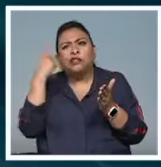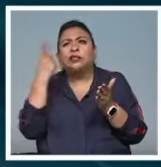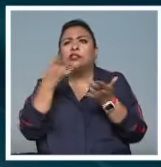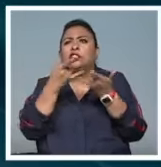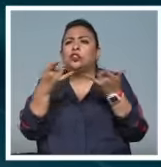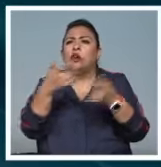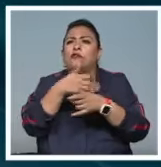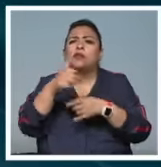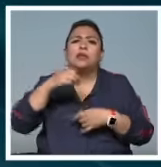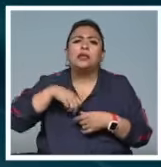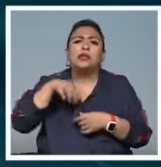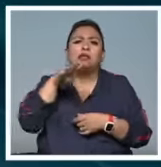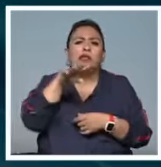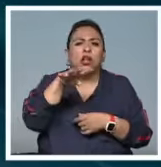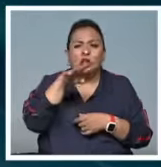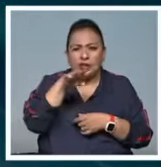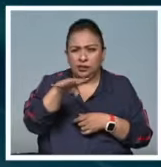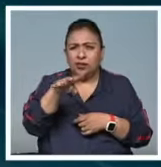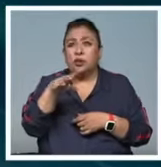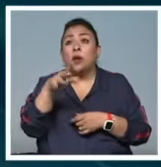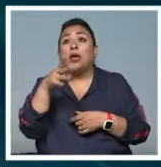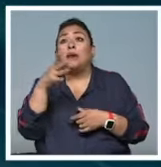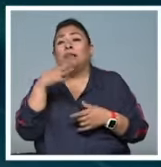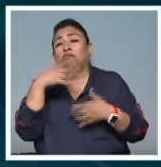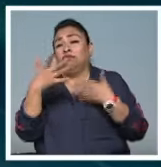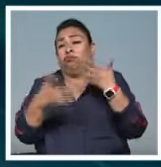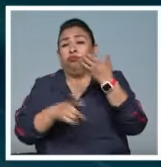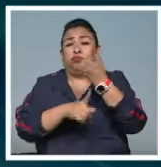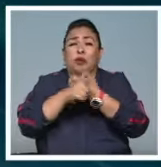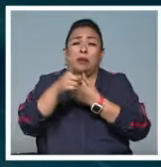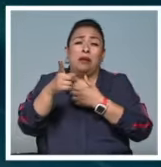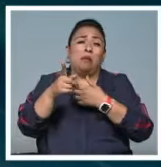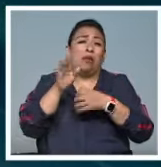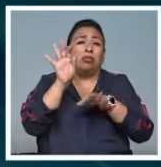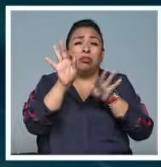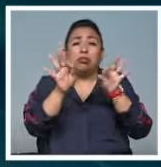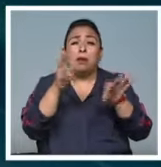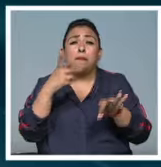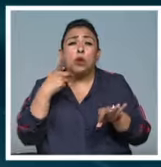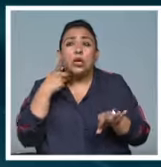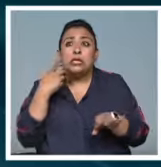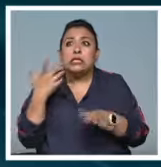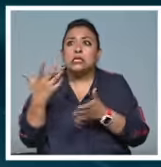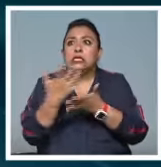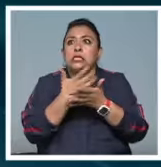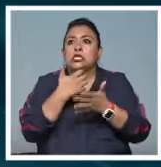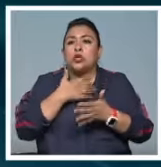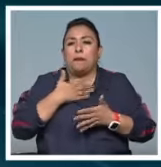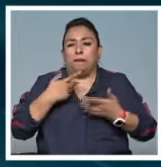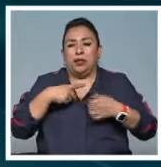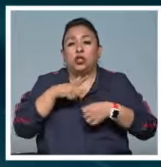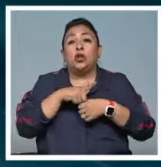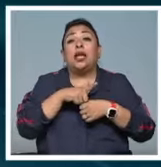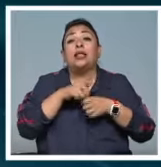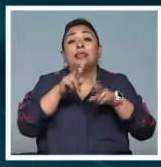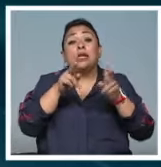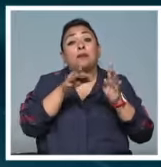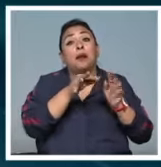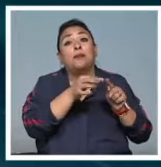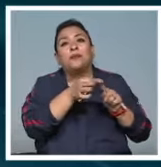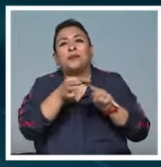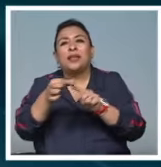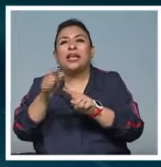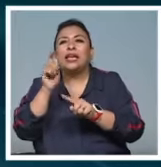largo del siglo XIX. Un periplo plagado de intrigas políticas y ambiciones personales que tiene como hilo conductor las andanzas